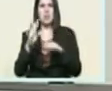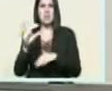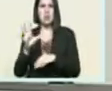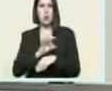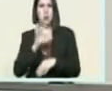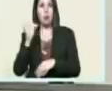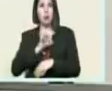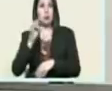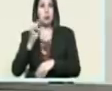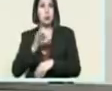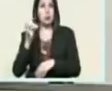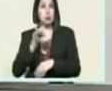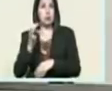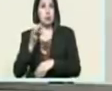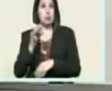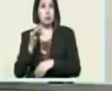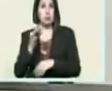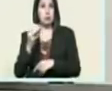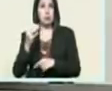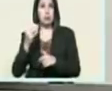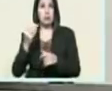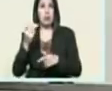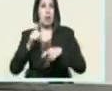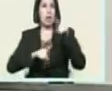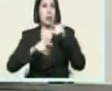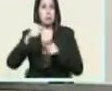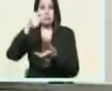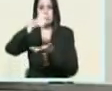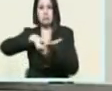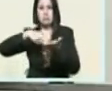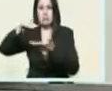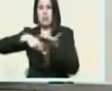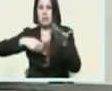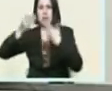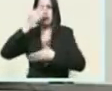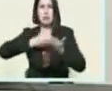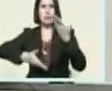90-95% de las transacciones comerciales del país,